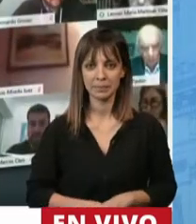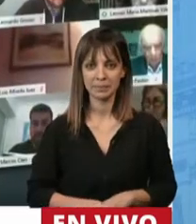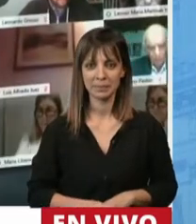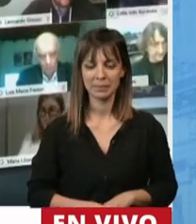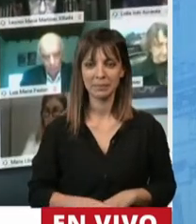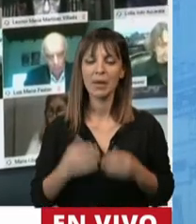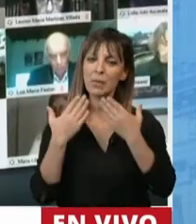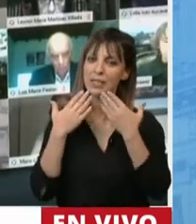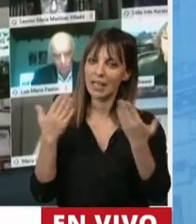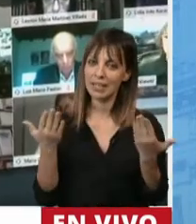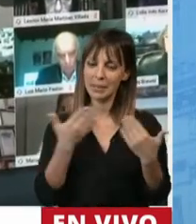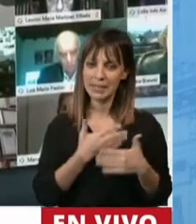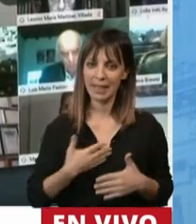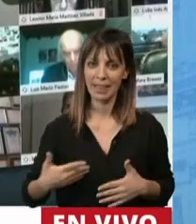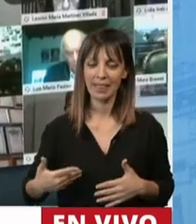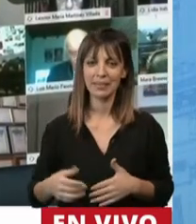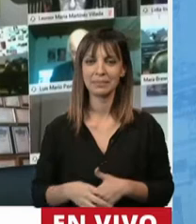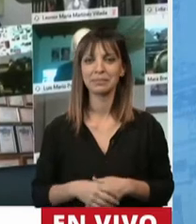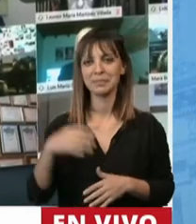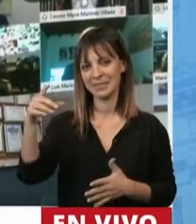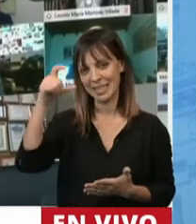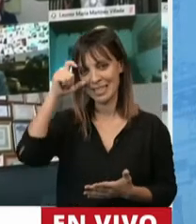Gracias, señora Presidente. Cecilia,